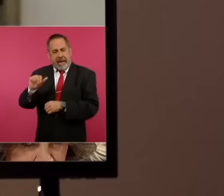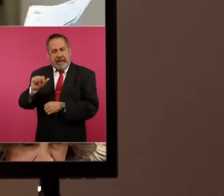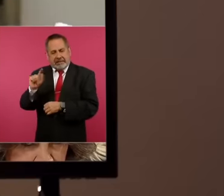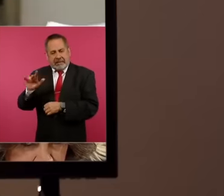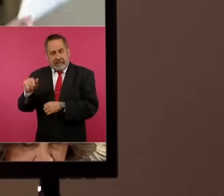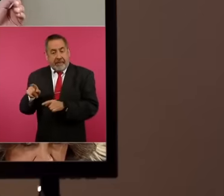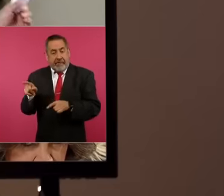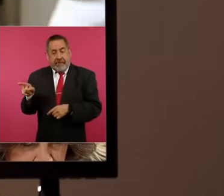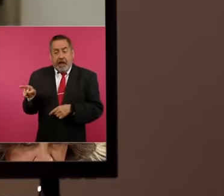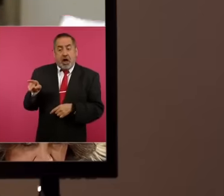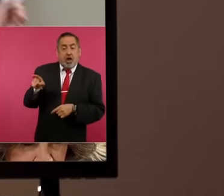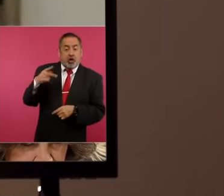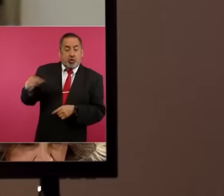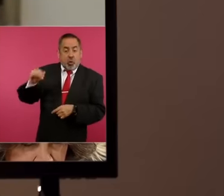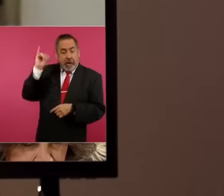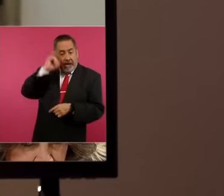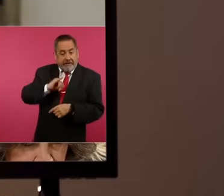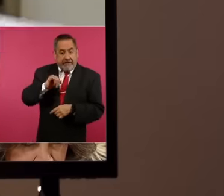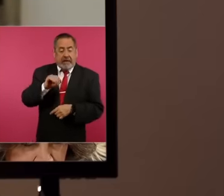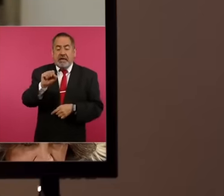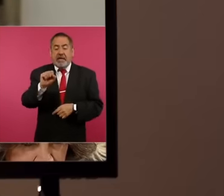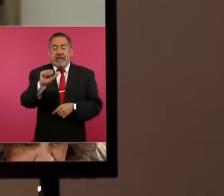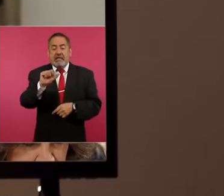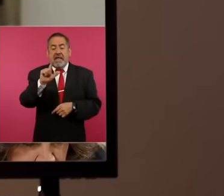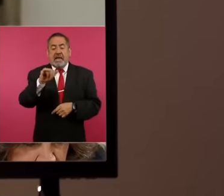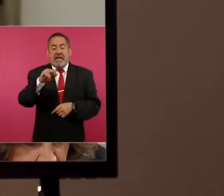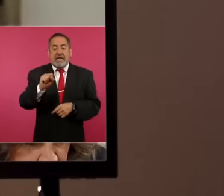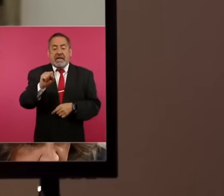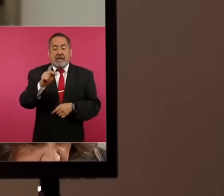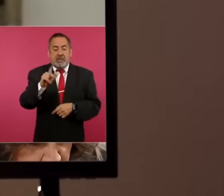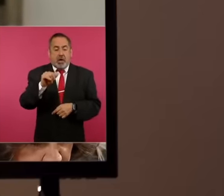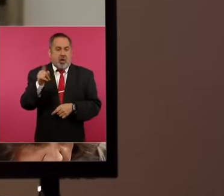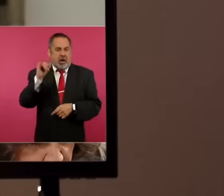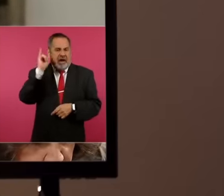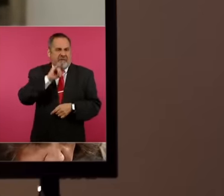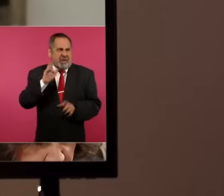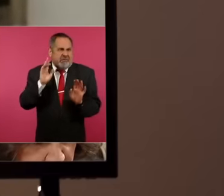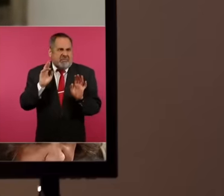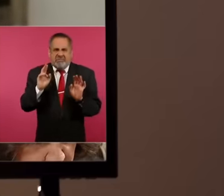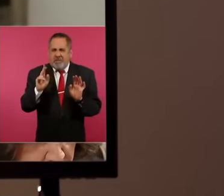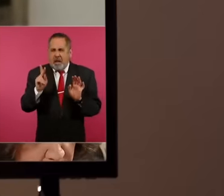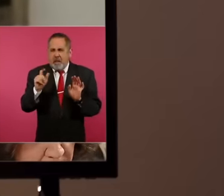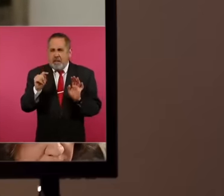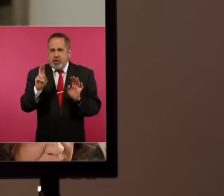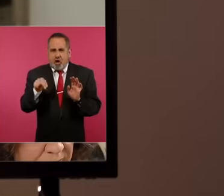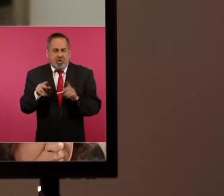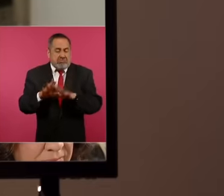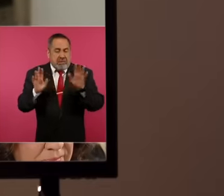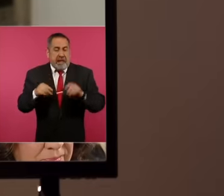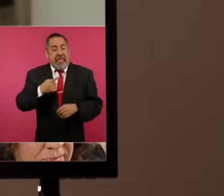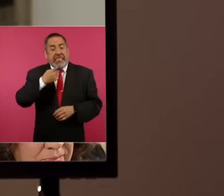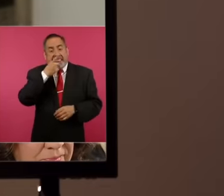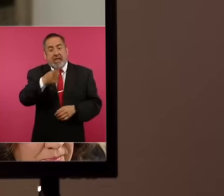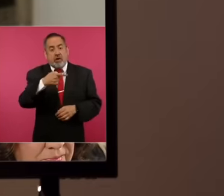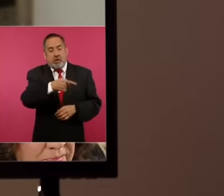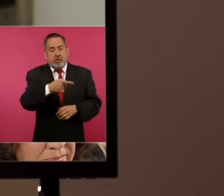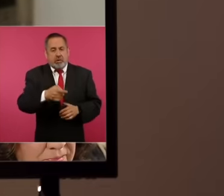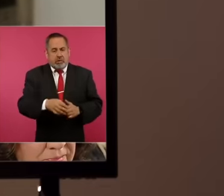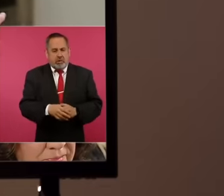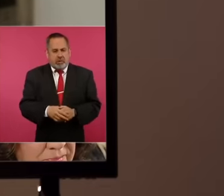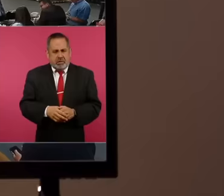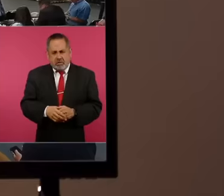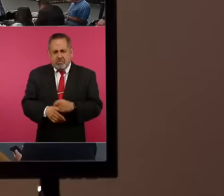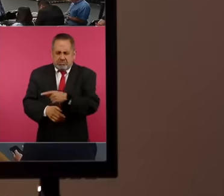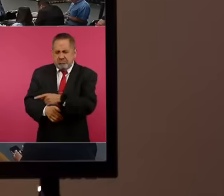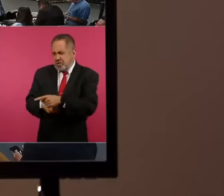El jefe de él, Salinas Pliego, o su patrón, pues, dijo, no, digo, es